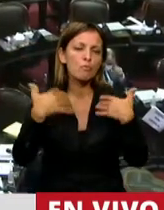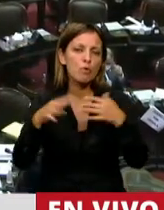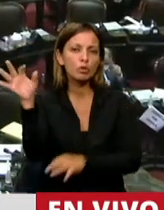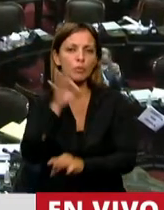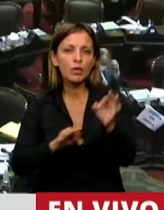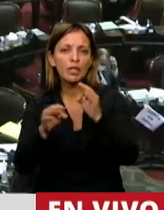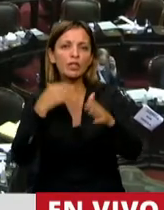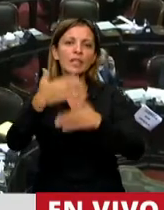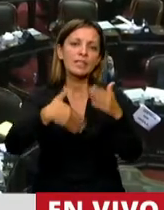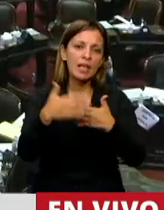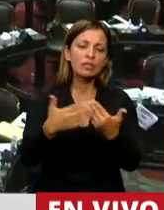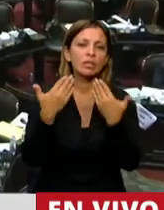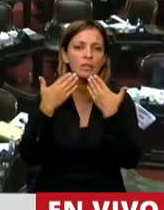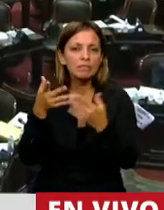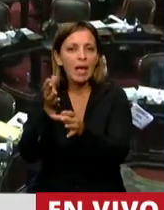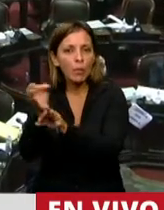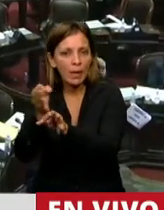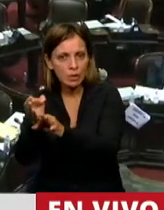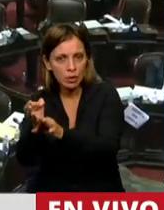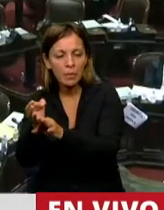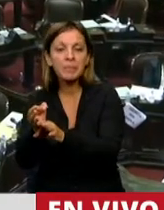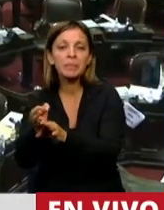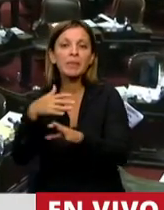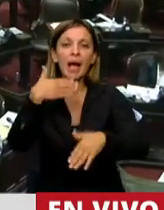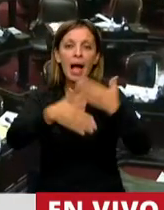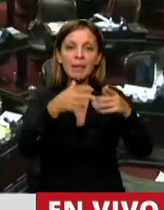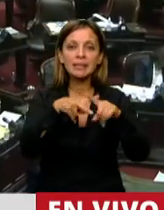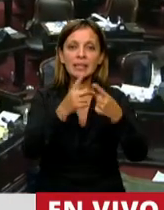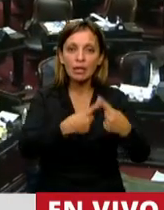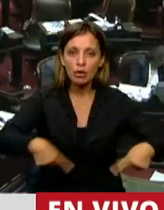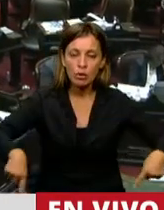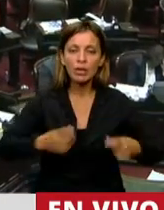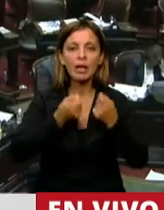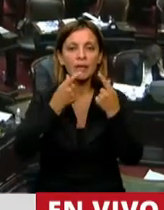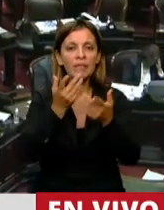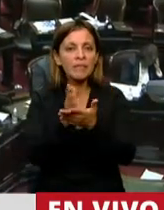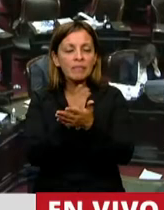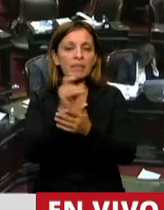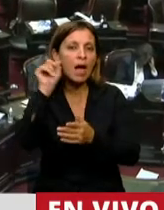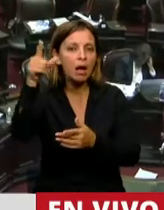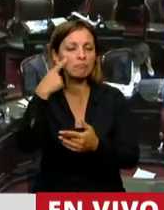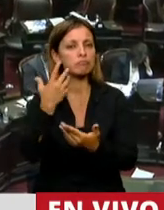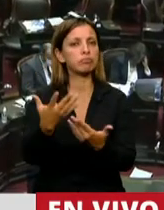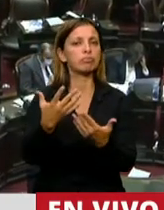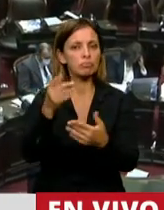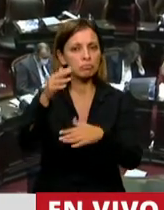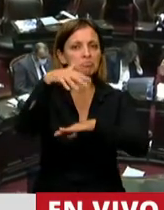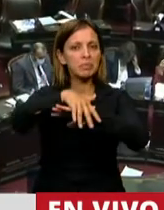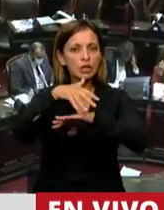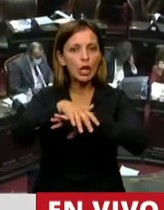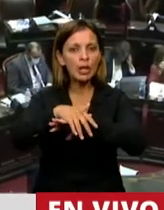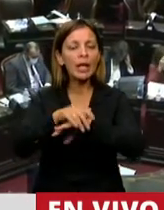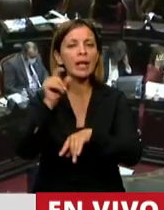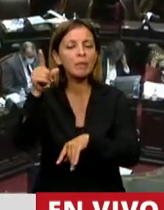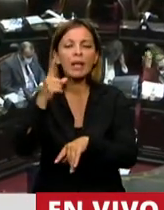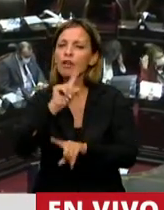provincia de mano de la educación. El avance tecnológico distingue a la enseñanza misionera ahora en el Silicon, porque no es